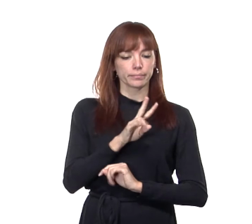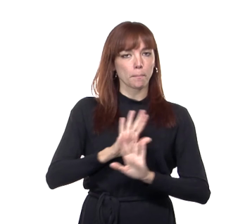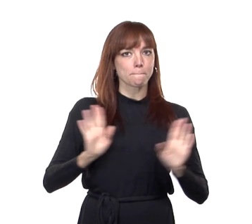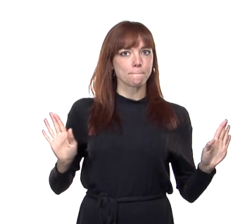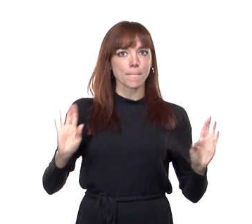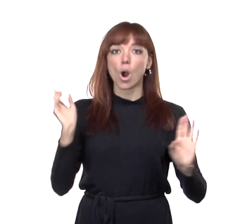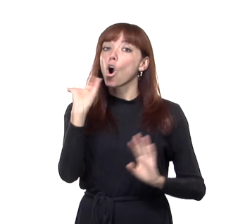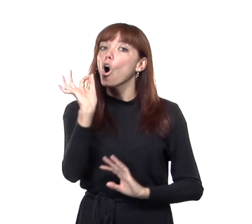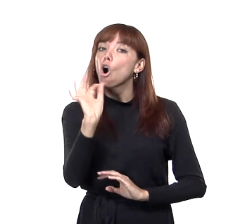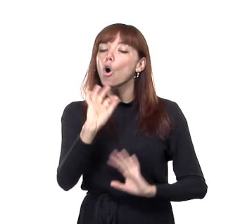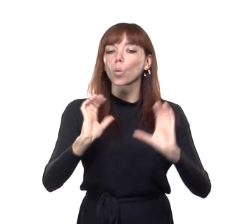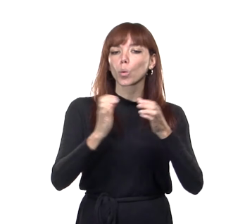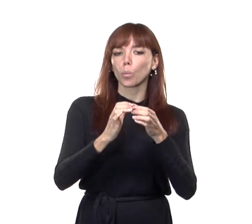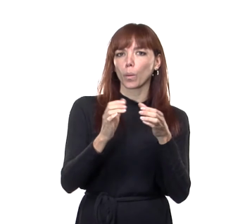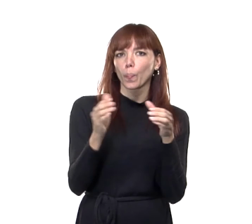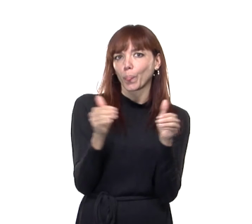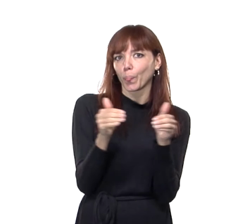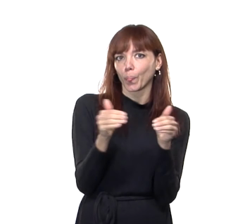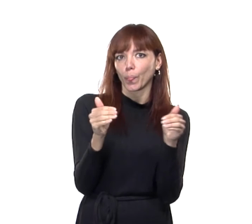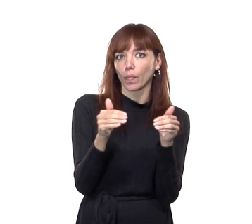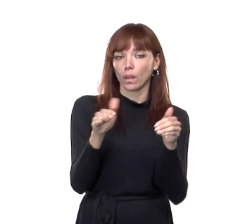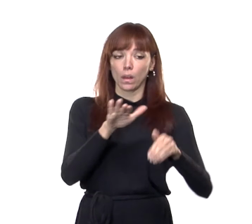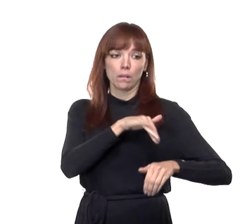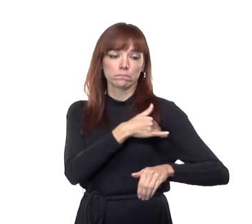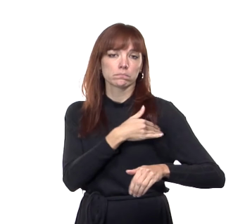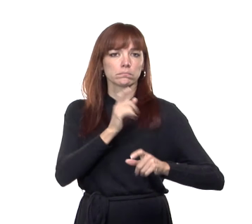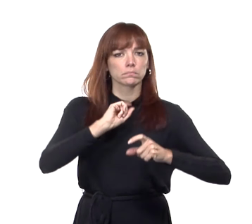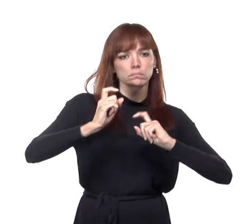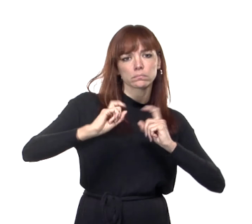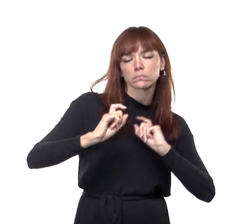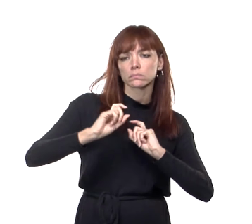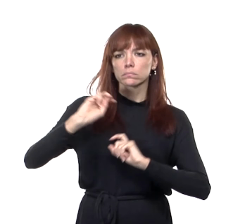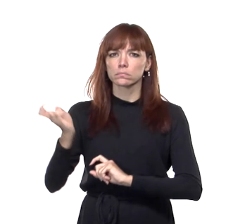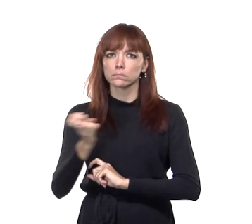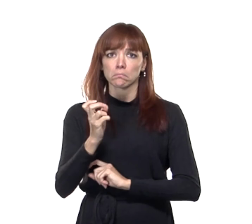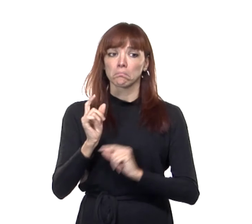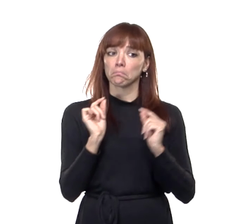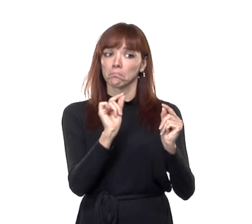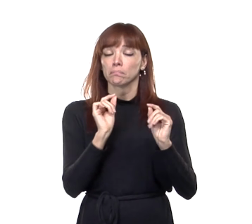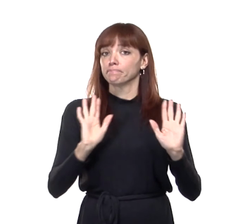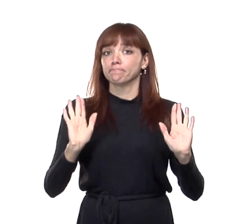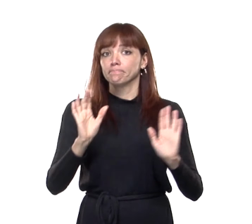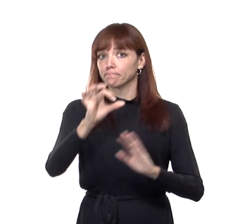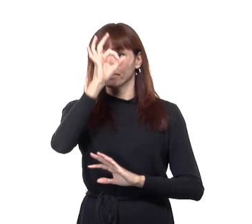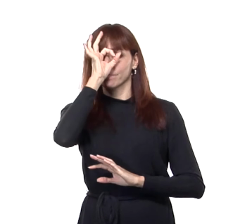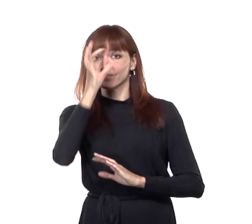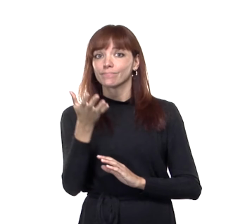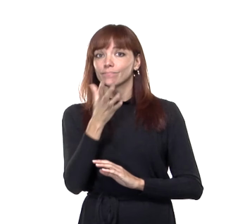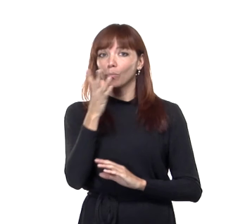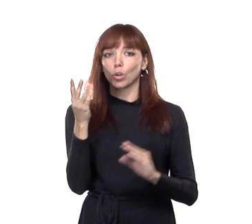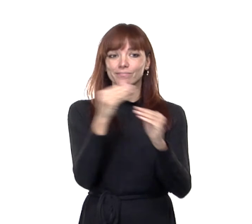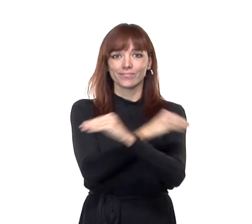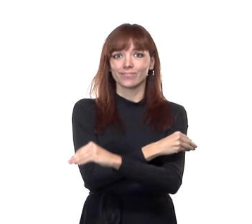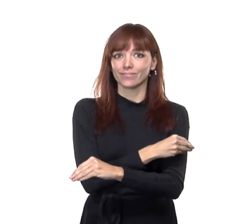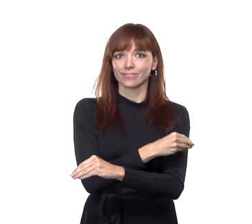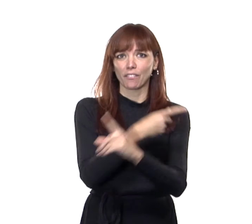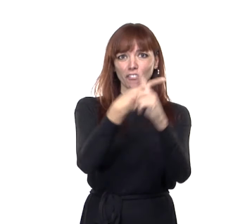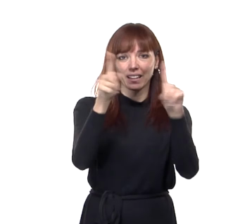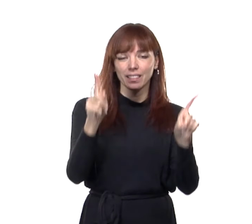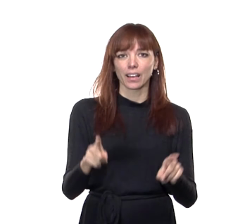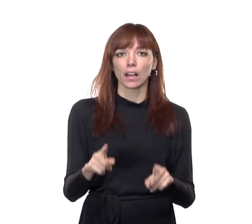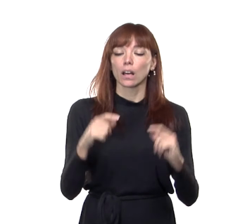personas que los periodistas los académicos y los ciudadanos ordinarios no podemos discutir porque no vemos la misma cosa y son